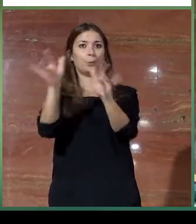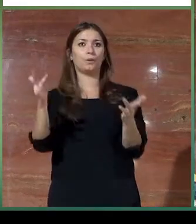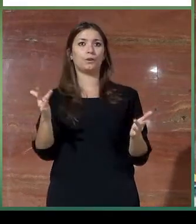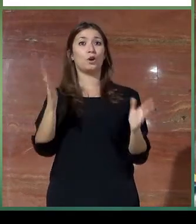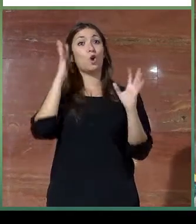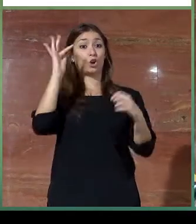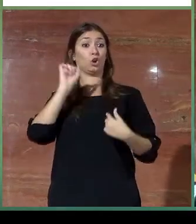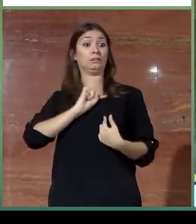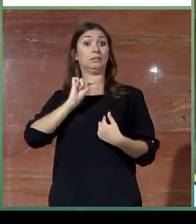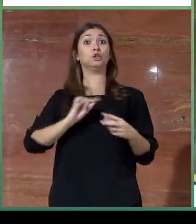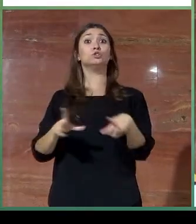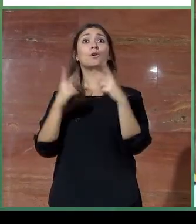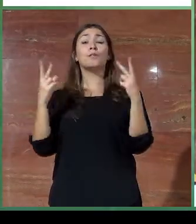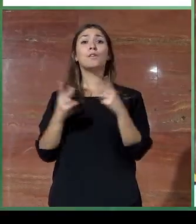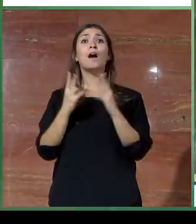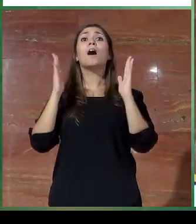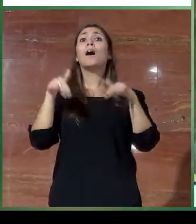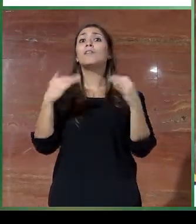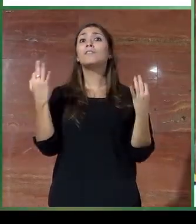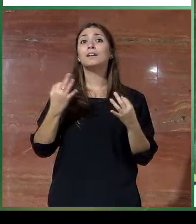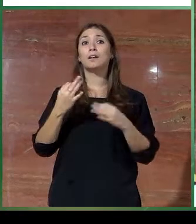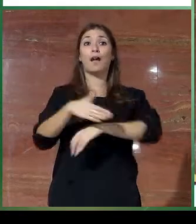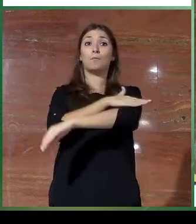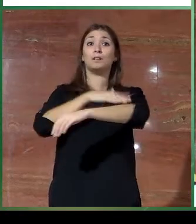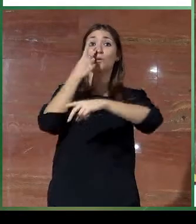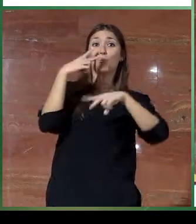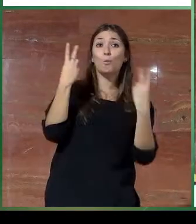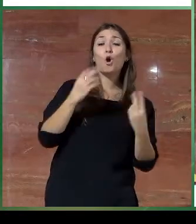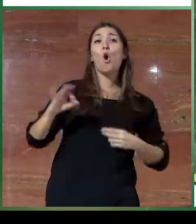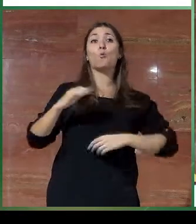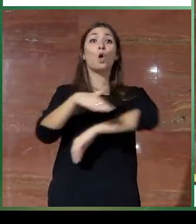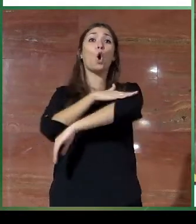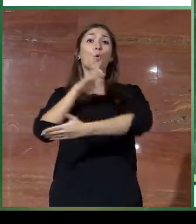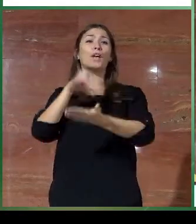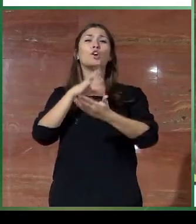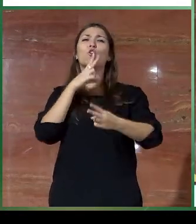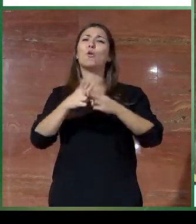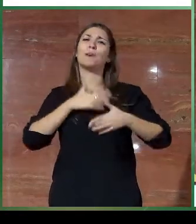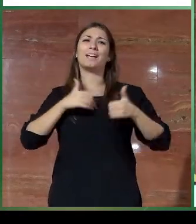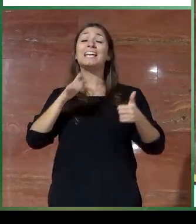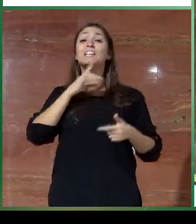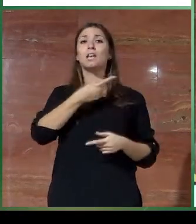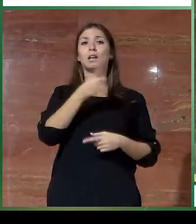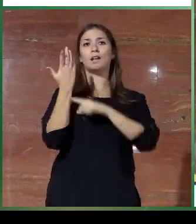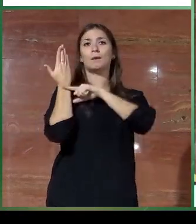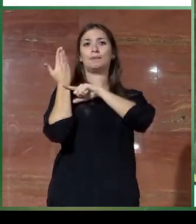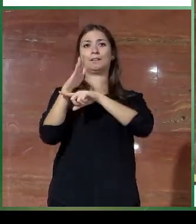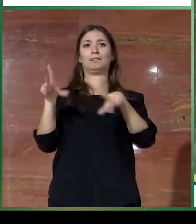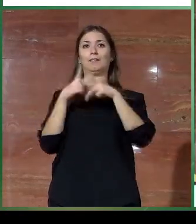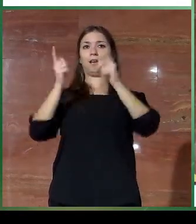la concienciación de la sociedad a la larga es la administración o el gobierno o como queramos llamarlo, los representantes de esa sociedad,